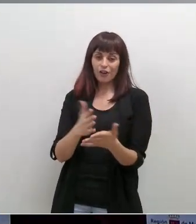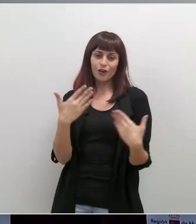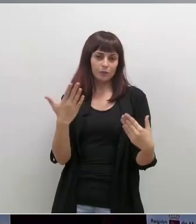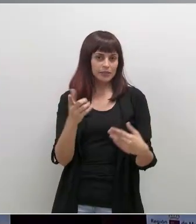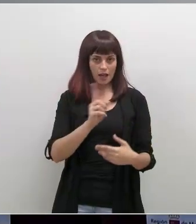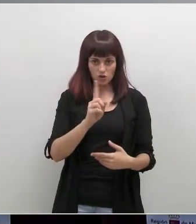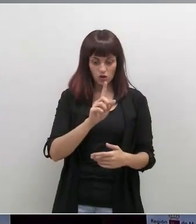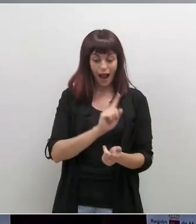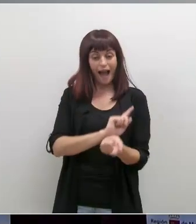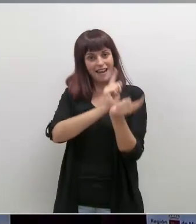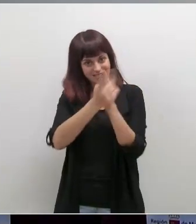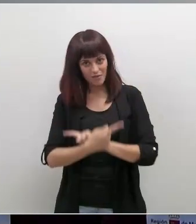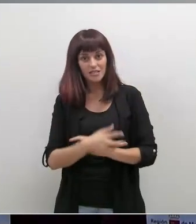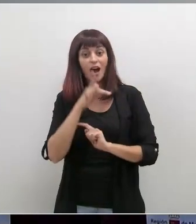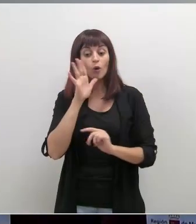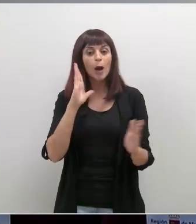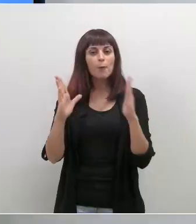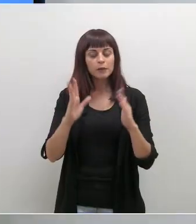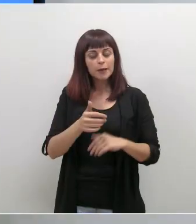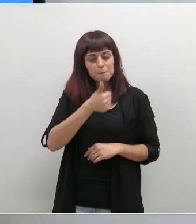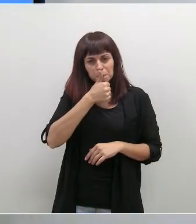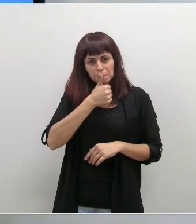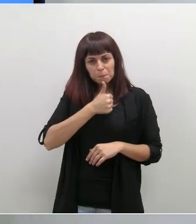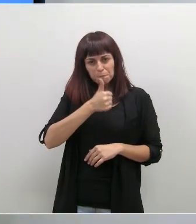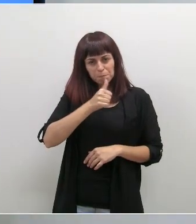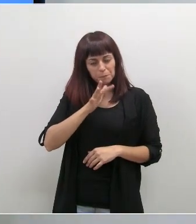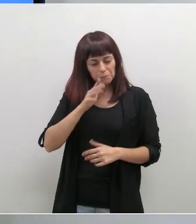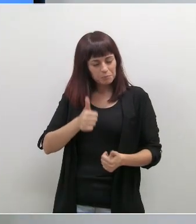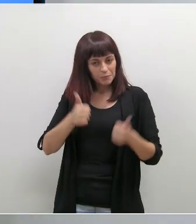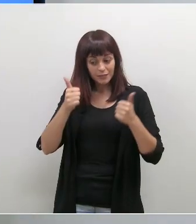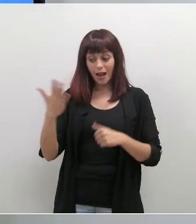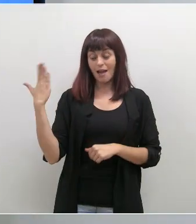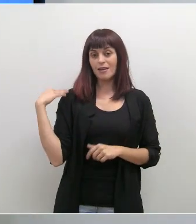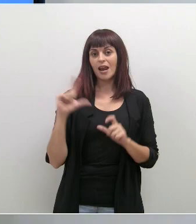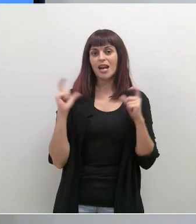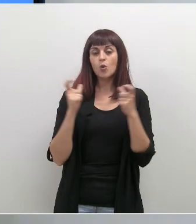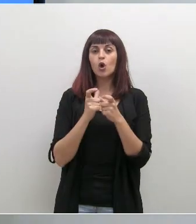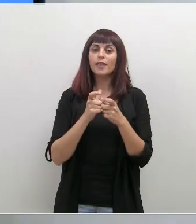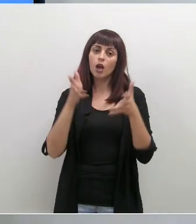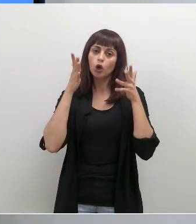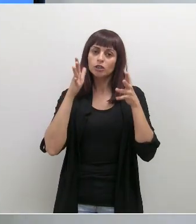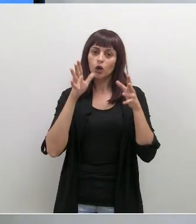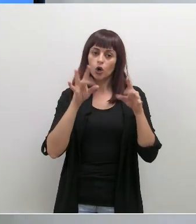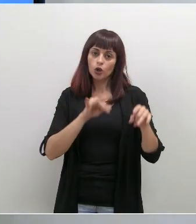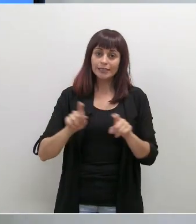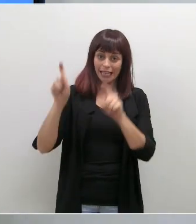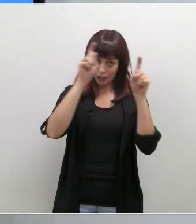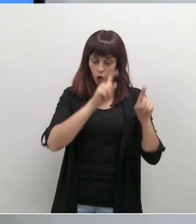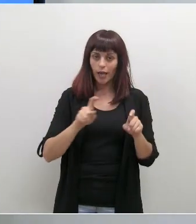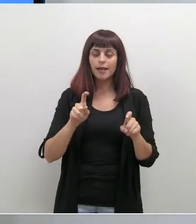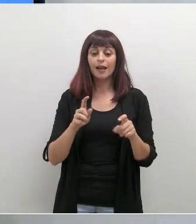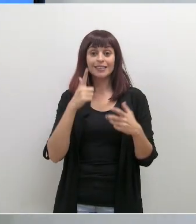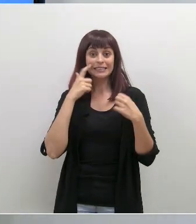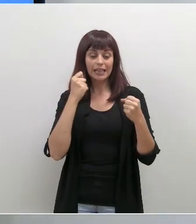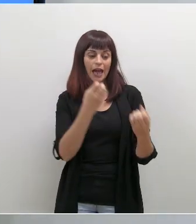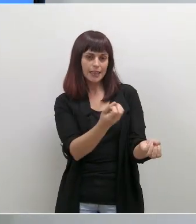sino que todo lo contrario, es momento para resistir y ahora más que nunca. Ayer en la reunión del Consejo Interterritorial de Sanidad se nos informó del